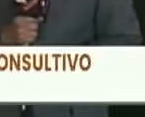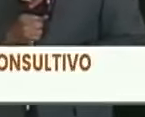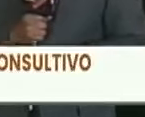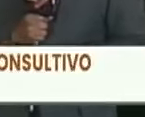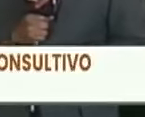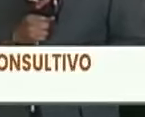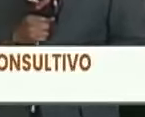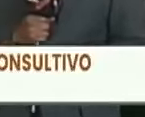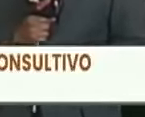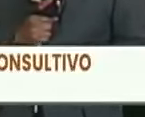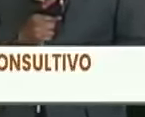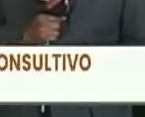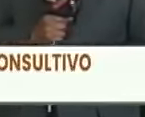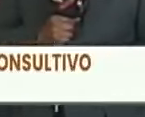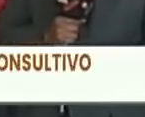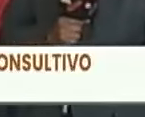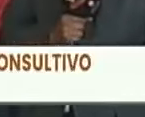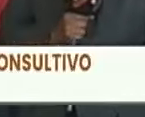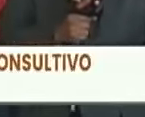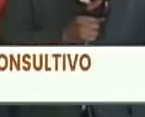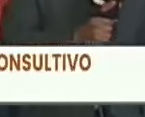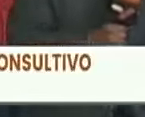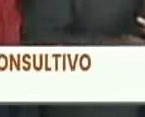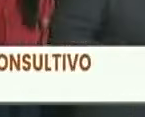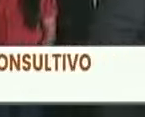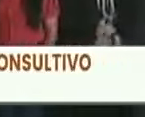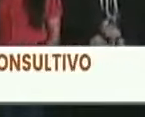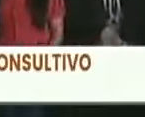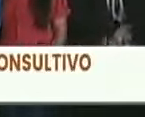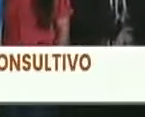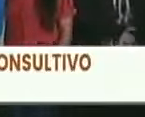Escuchamos de inmediato al presidente del Parlamento venezolano, Jorge Rodríguez.